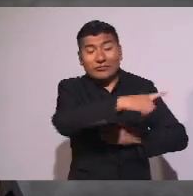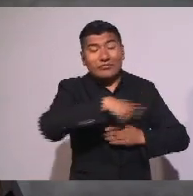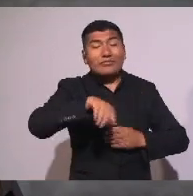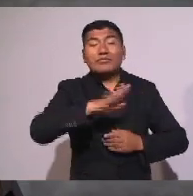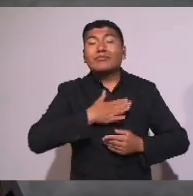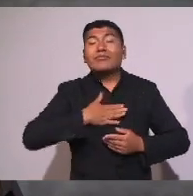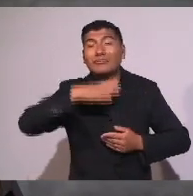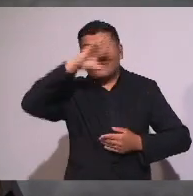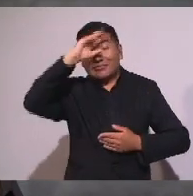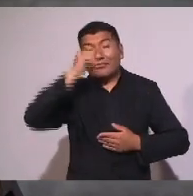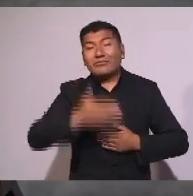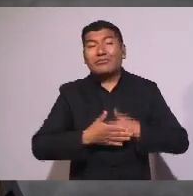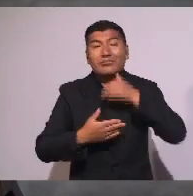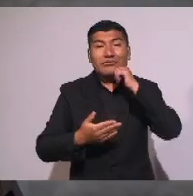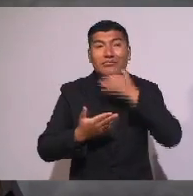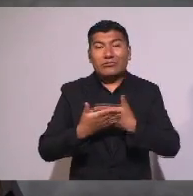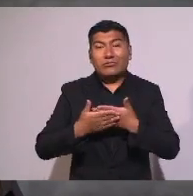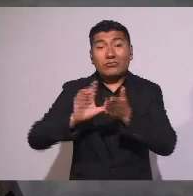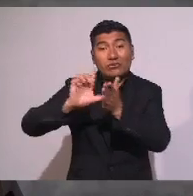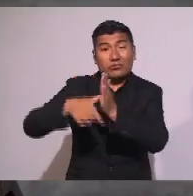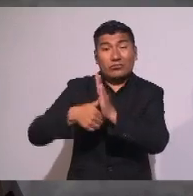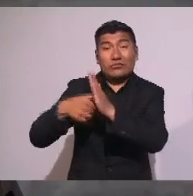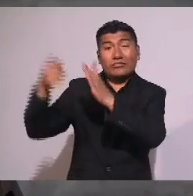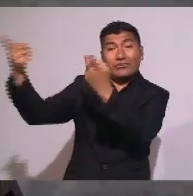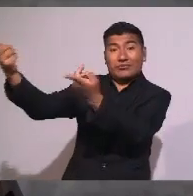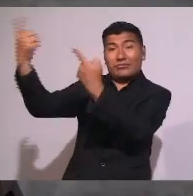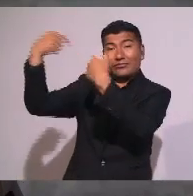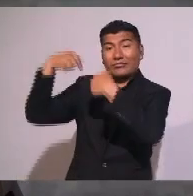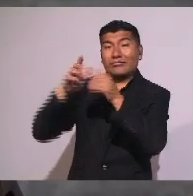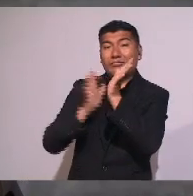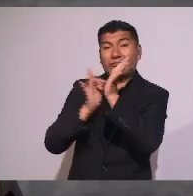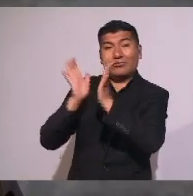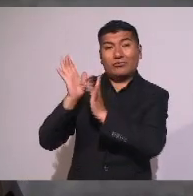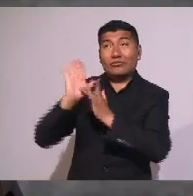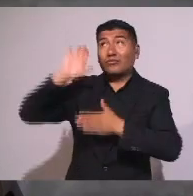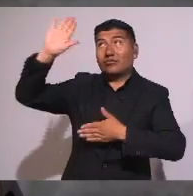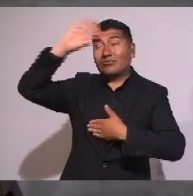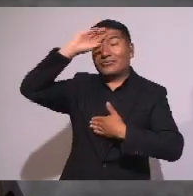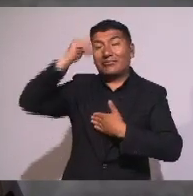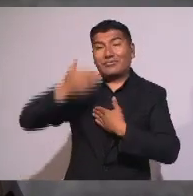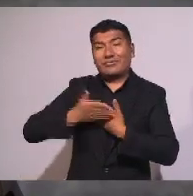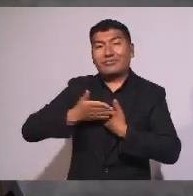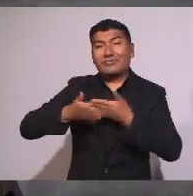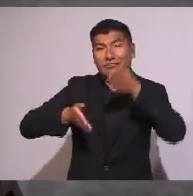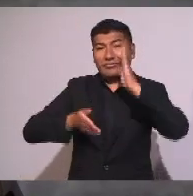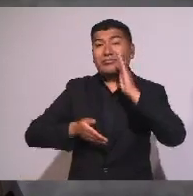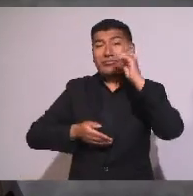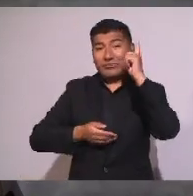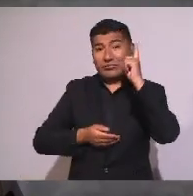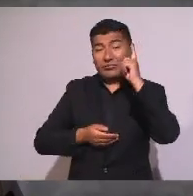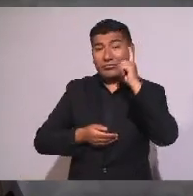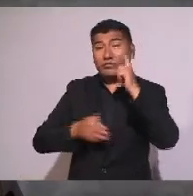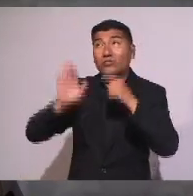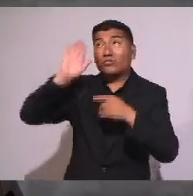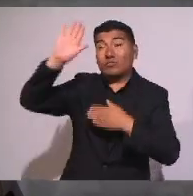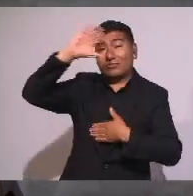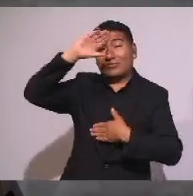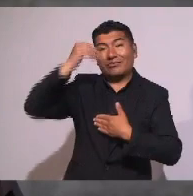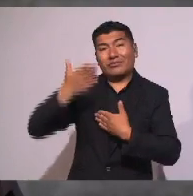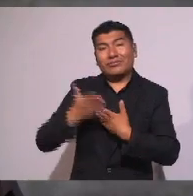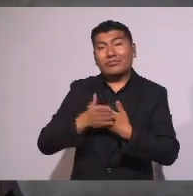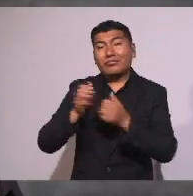Y vino Jesús, el Hijo de Dios. Y el Hijo de Dios, con